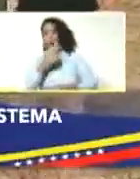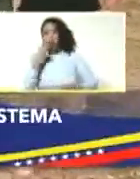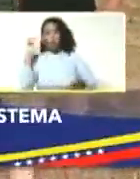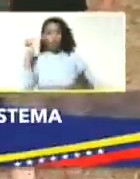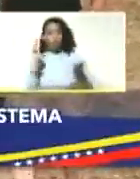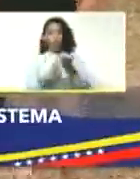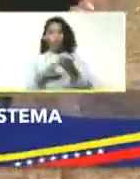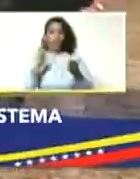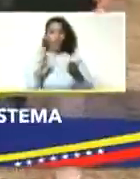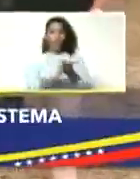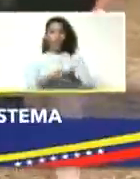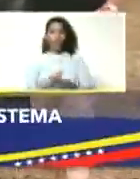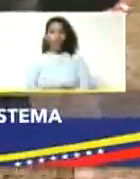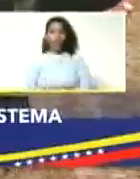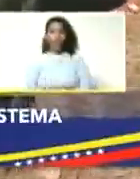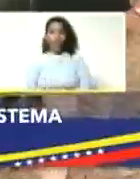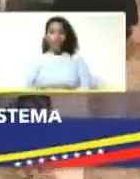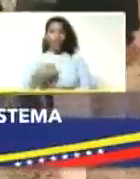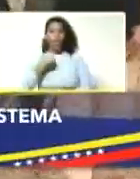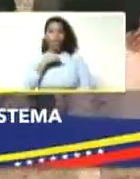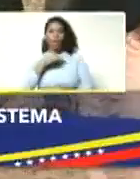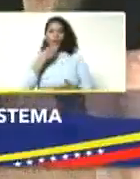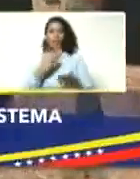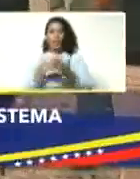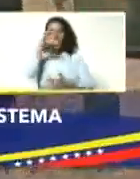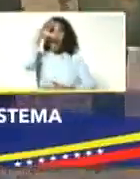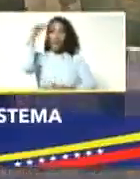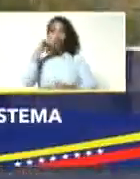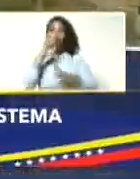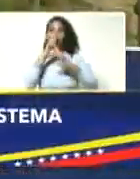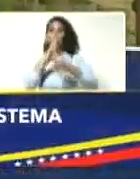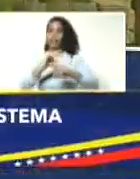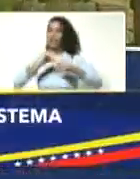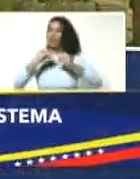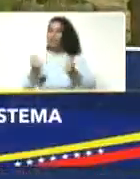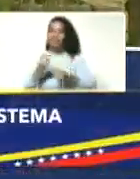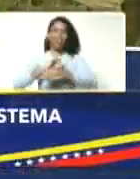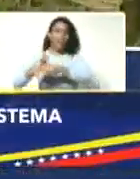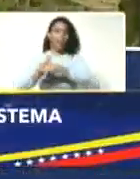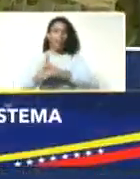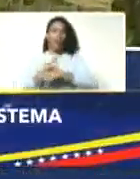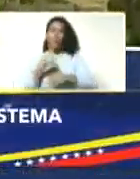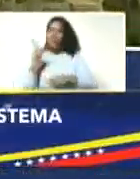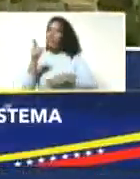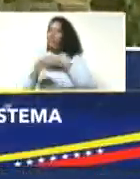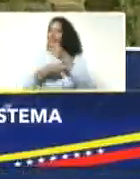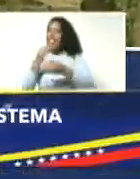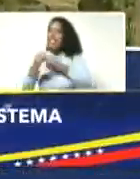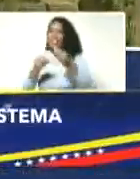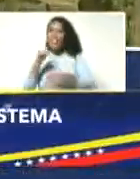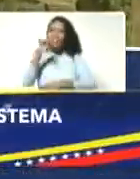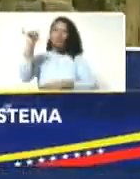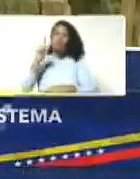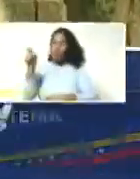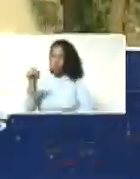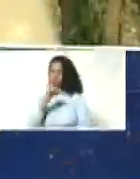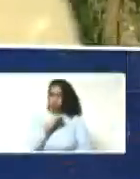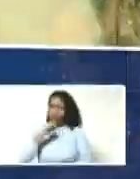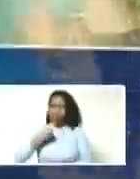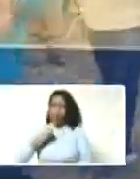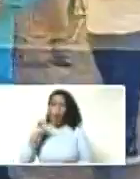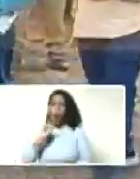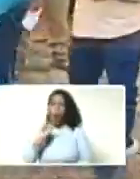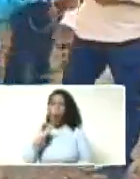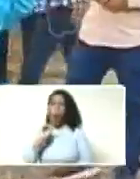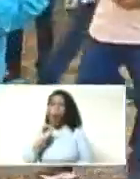realmente obtuvimos respuesta inmediata, como se puede observar. ¿Cómo fue la denuncia? ¿Qué hiciste tú? ¿Fuiste tú sola o un